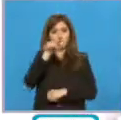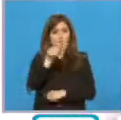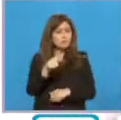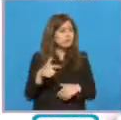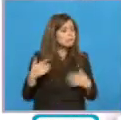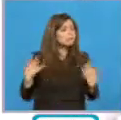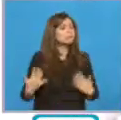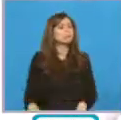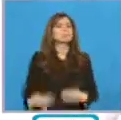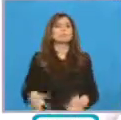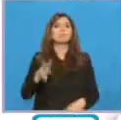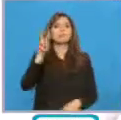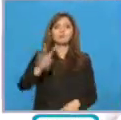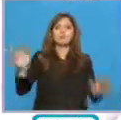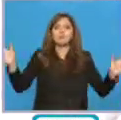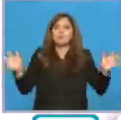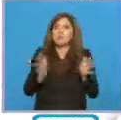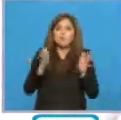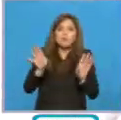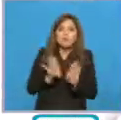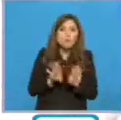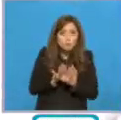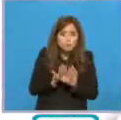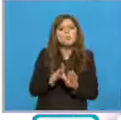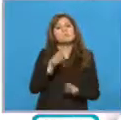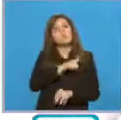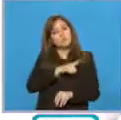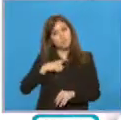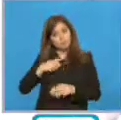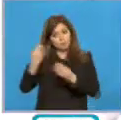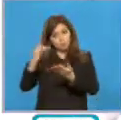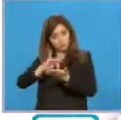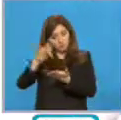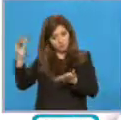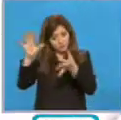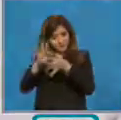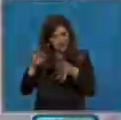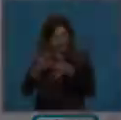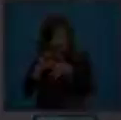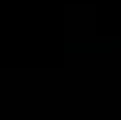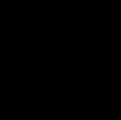suena verdaderamente alarmante, como siempre, poniéndonos al tanto en este medio. Muchísimas gracias.